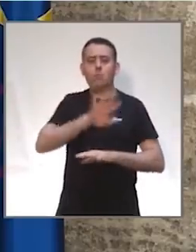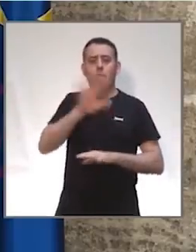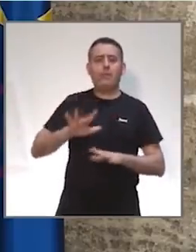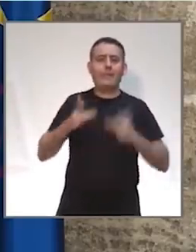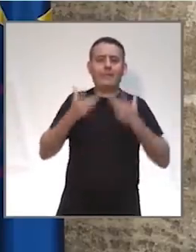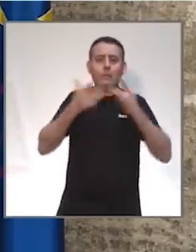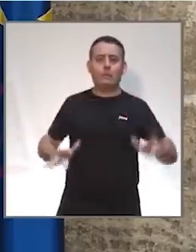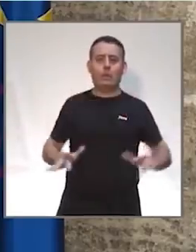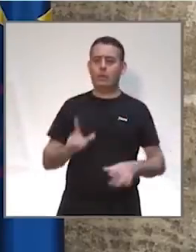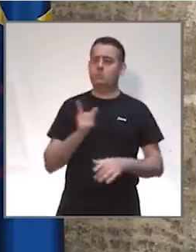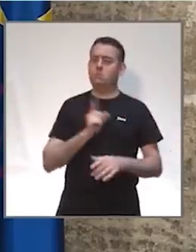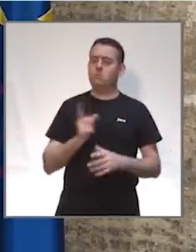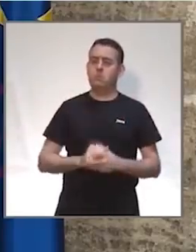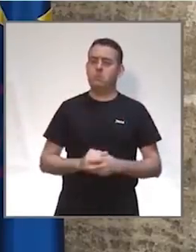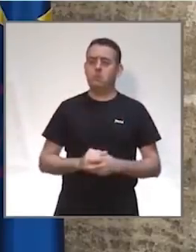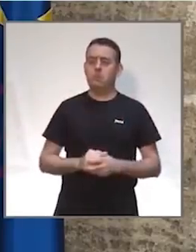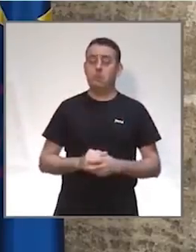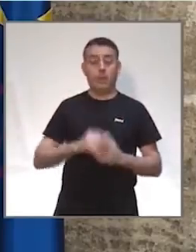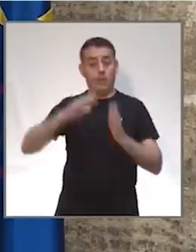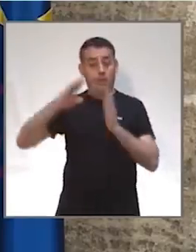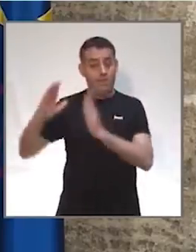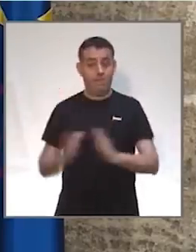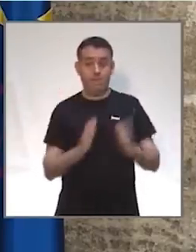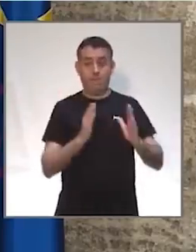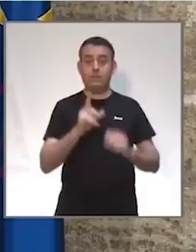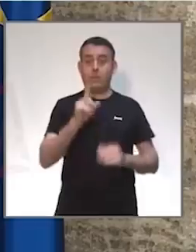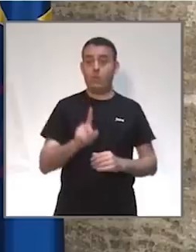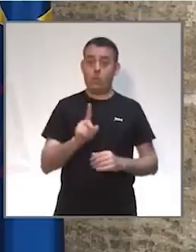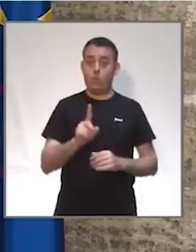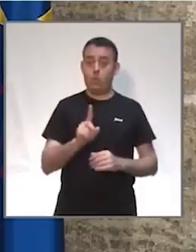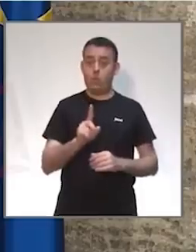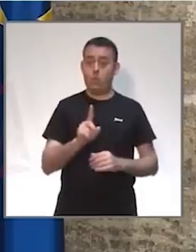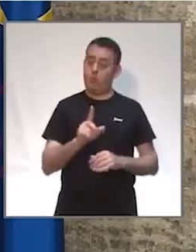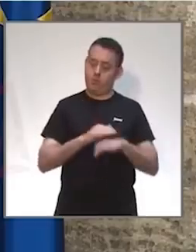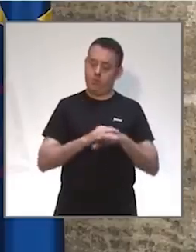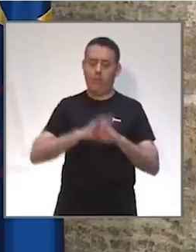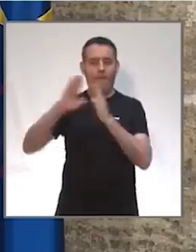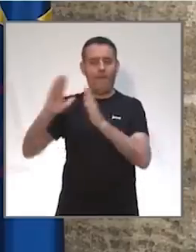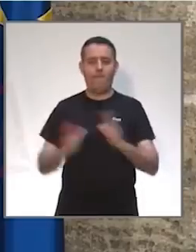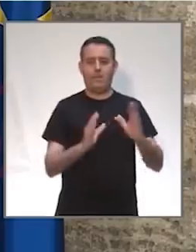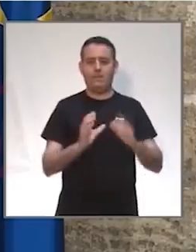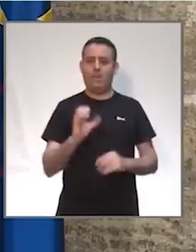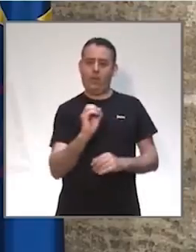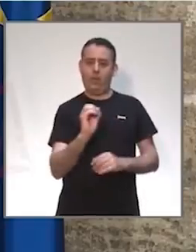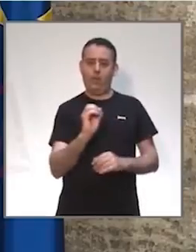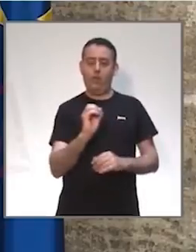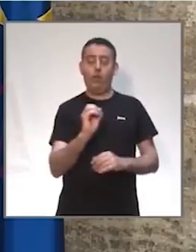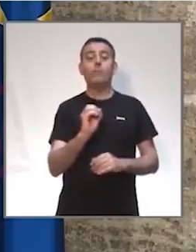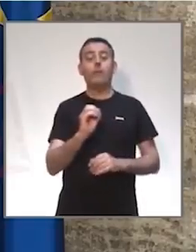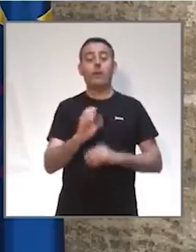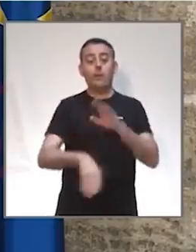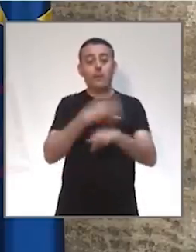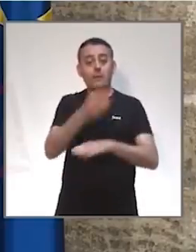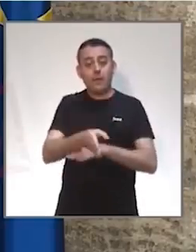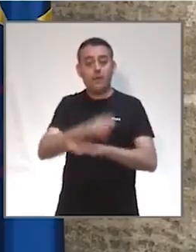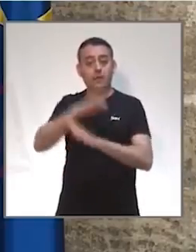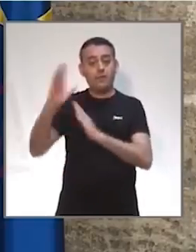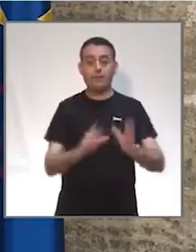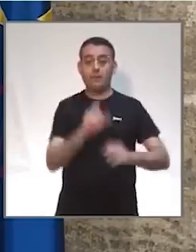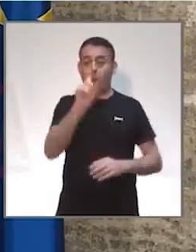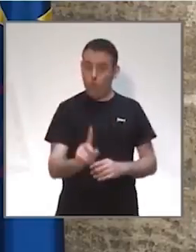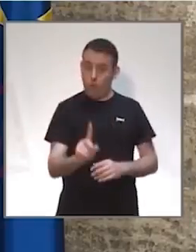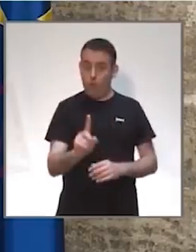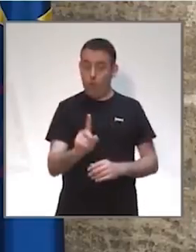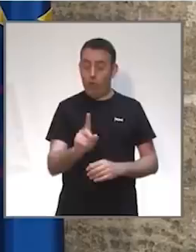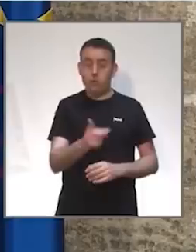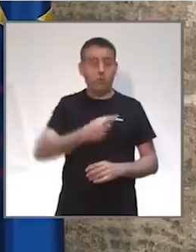se les ha hecho ningún tipo de seguimiento sanitario, y que solo se les ha hecho pruebas a 4 de cada 10 valencianos, al